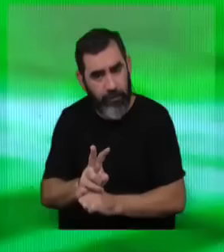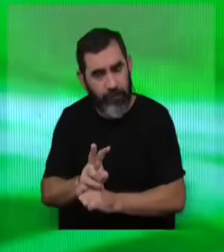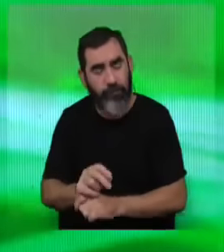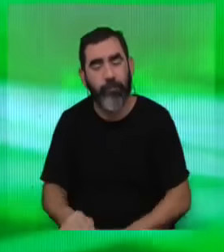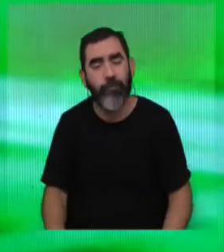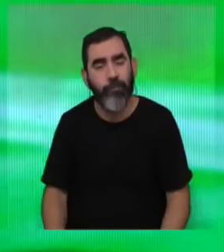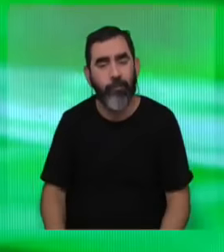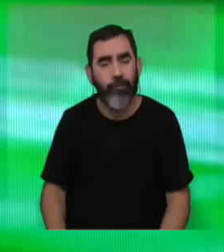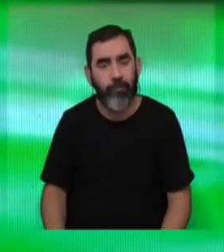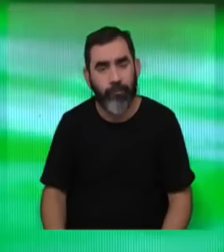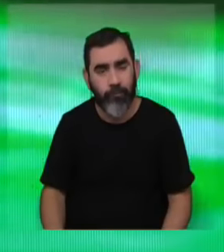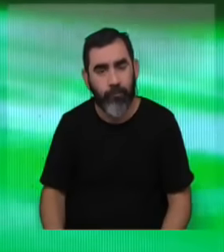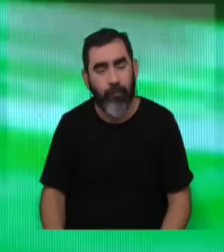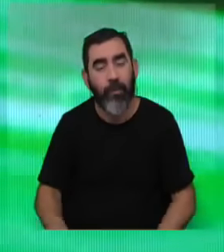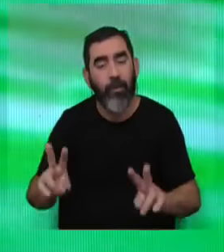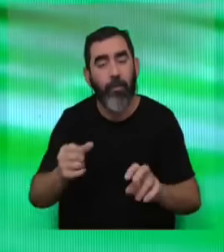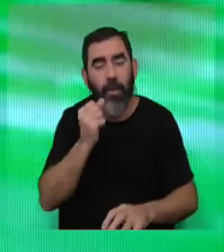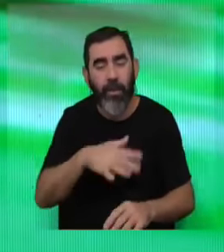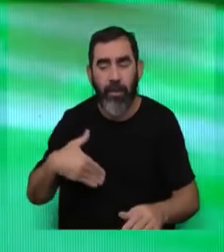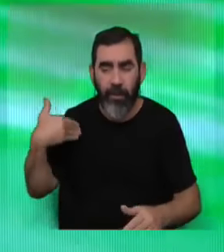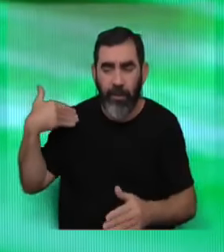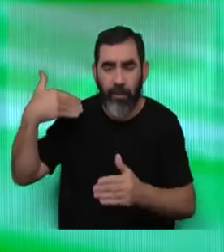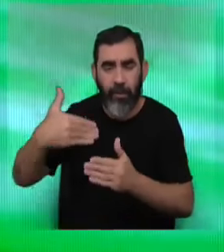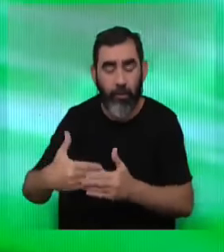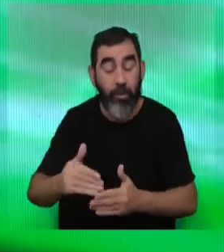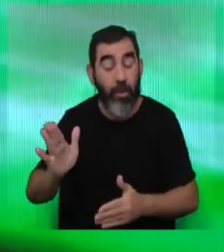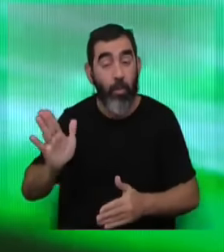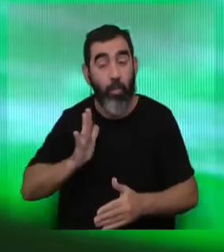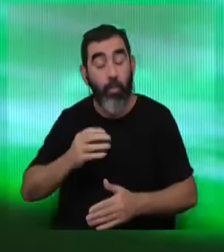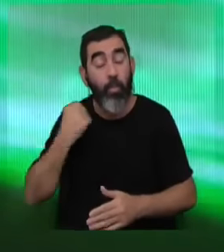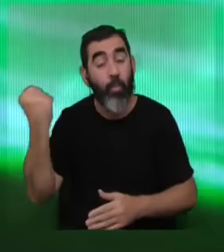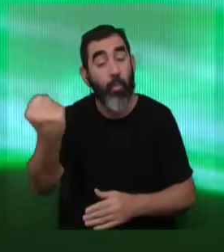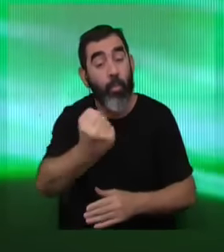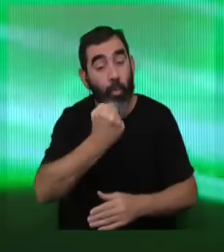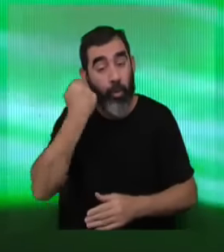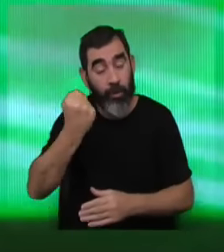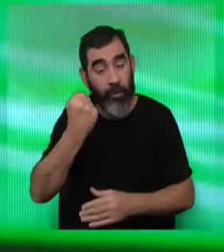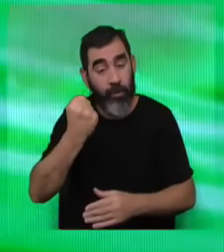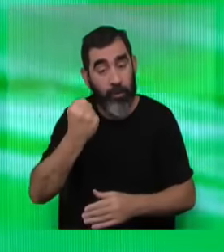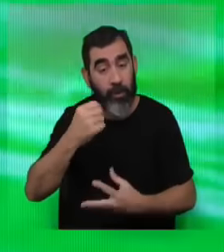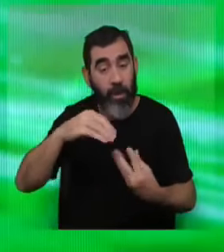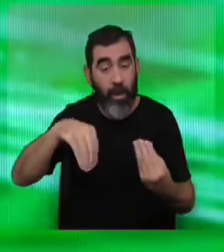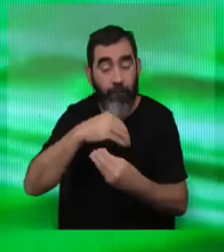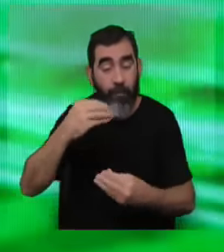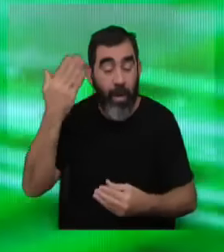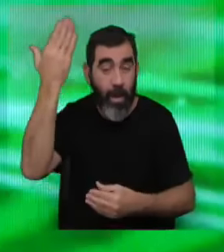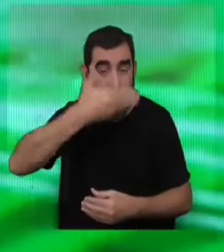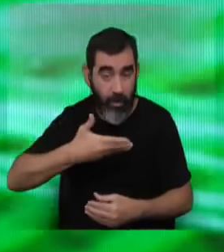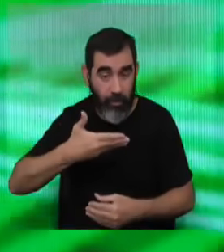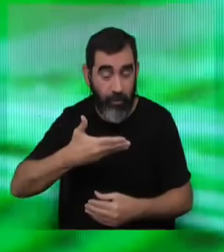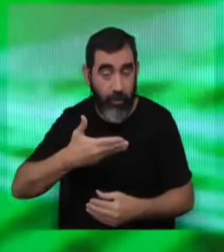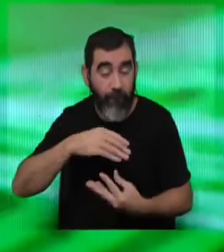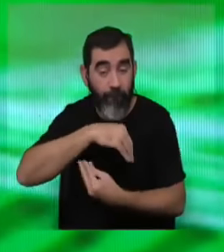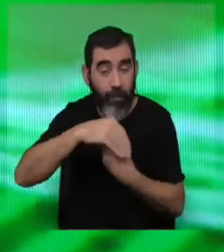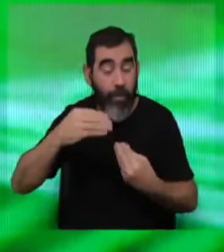la mesa ha hay un contenido histórico que le hace la incidencia de las mujeres en la familia negra la